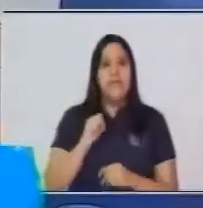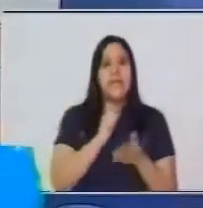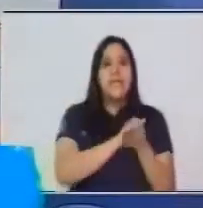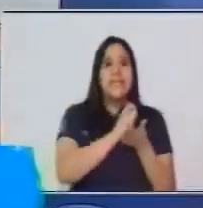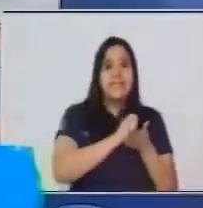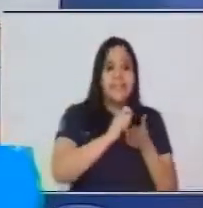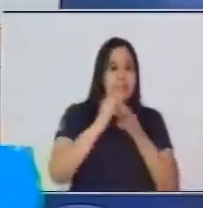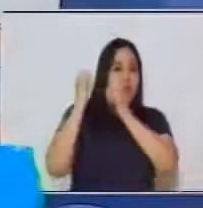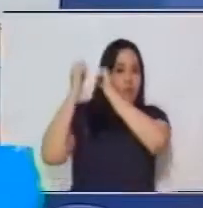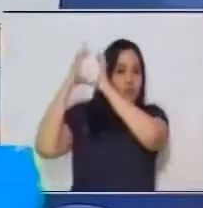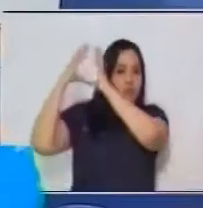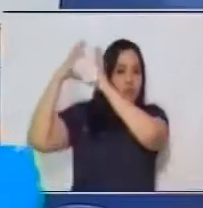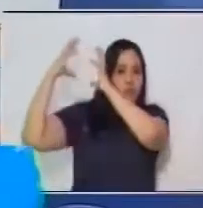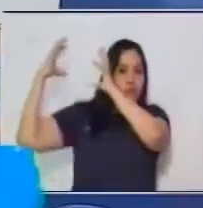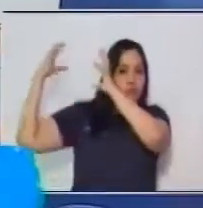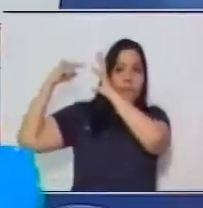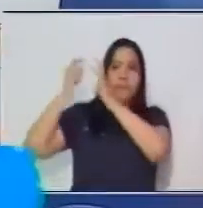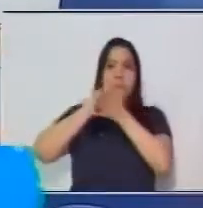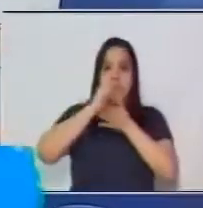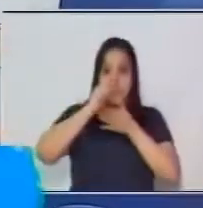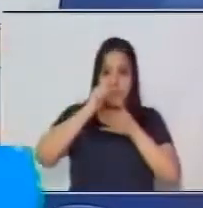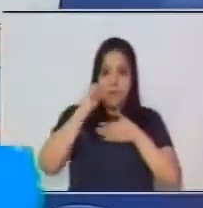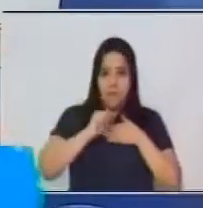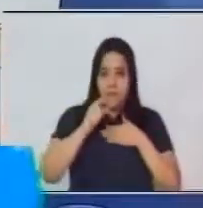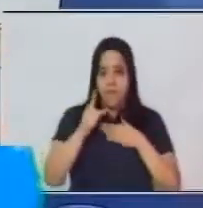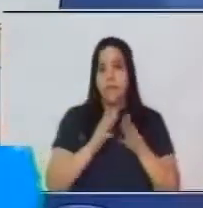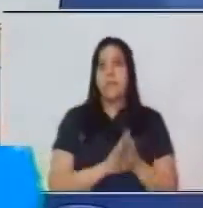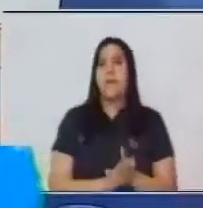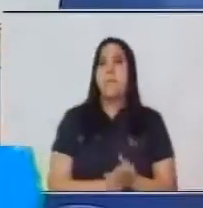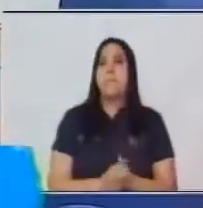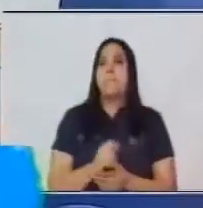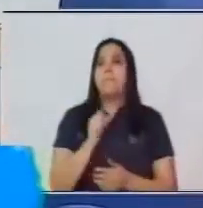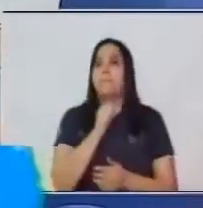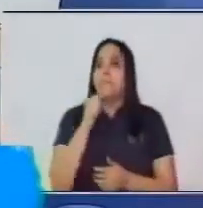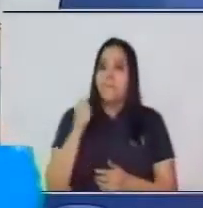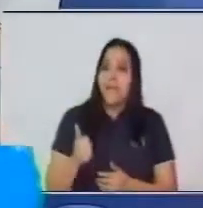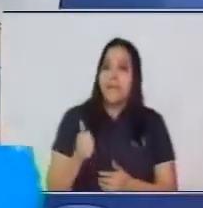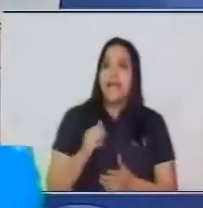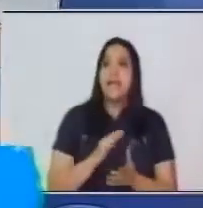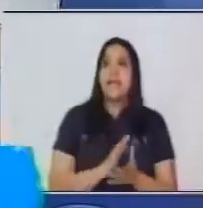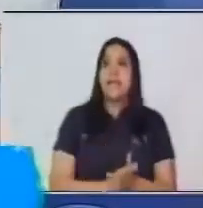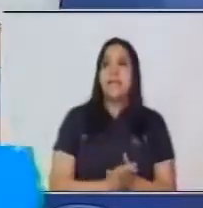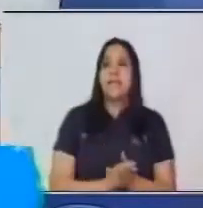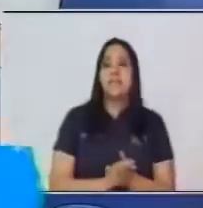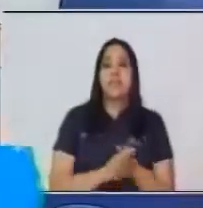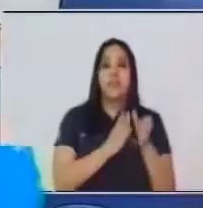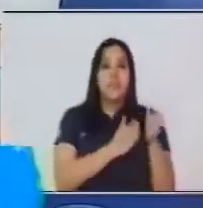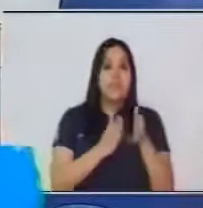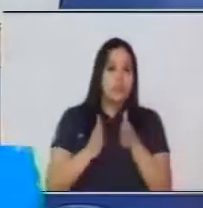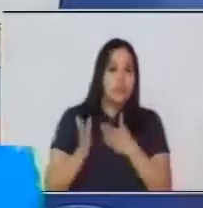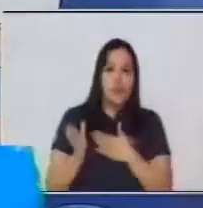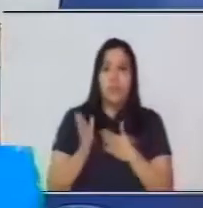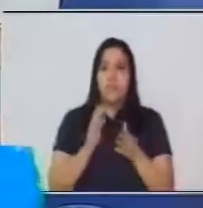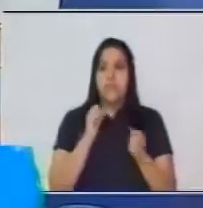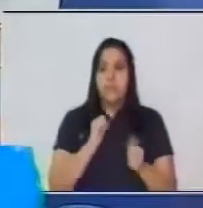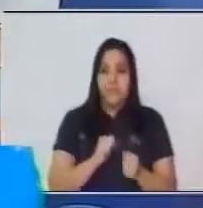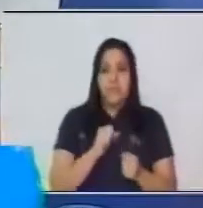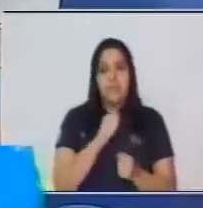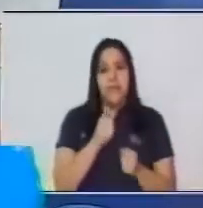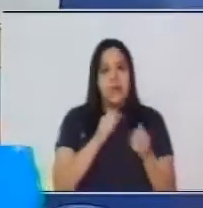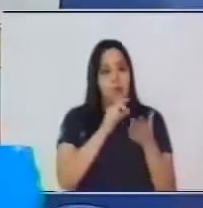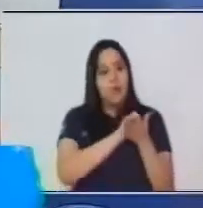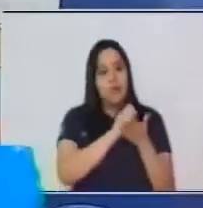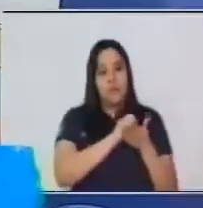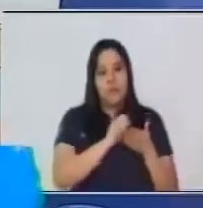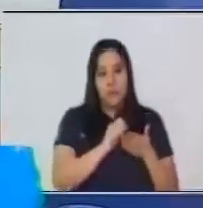texto escrito. Y por último tenemos bocadillos y globos, que son esas nubes de las que te estaba hablando. A eso se les conoce